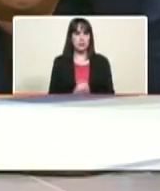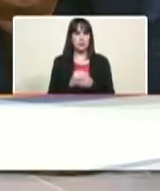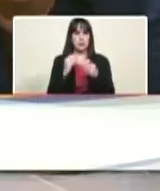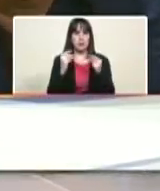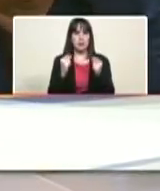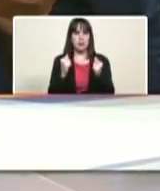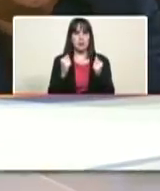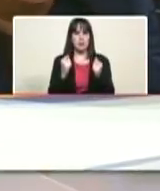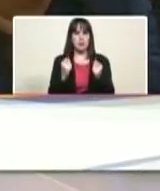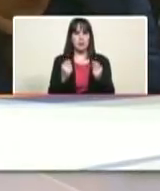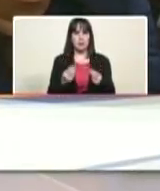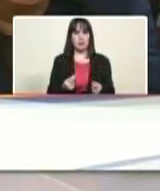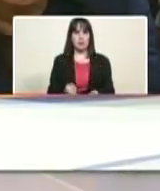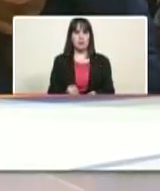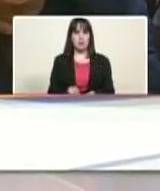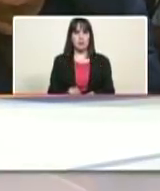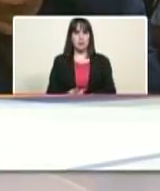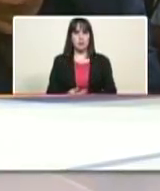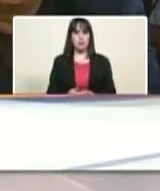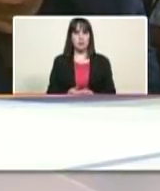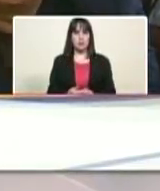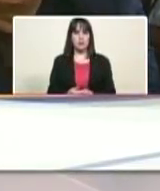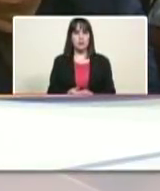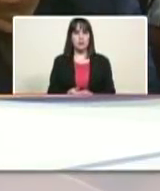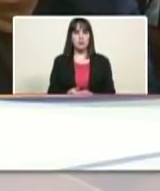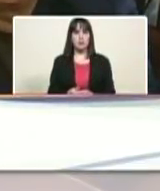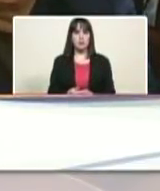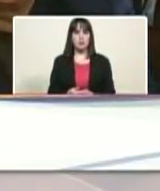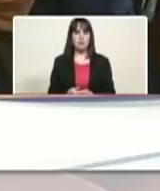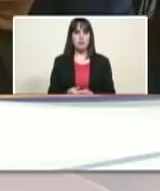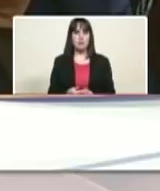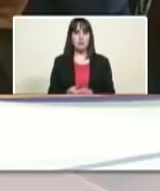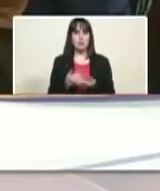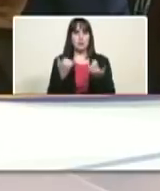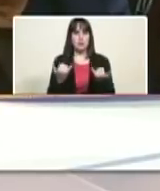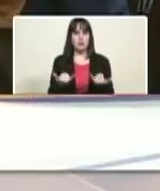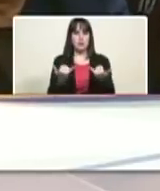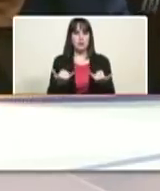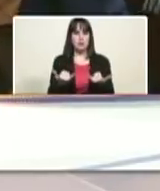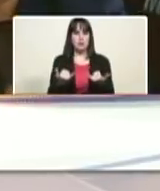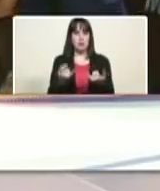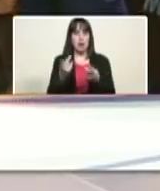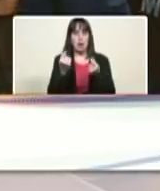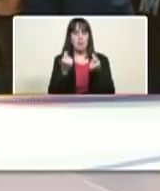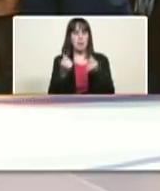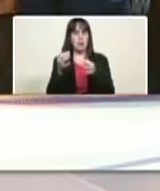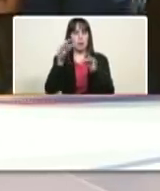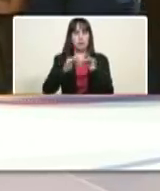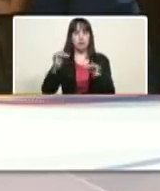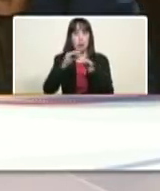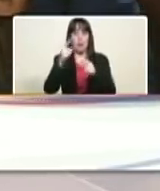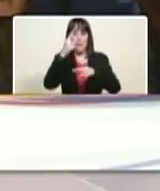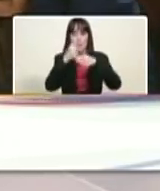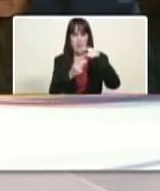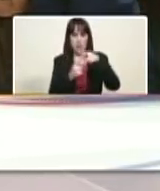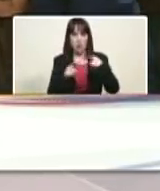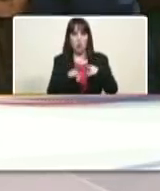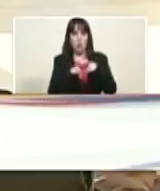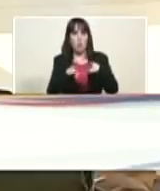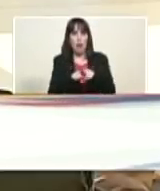Y el medio petro va a ser estable. Tú vas a ganar medio petro con valor real en la economía de aquí para